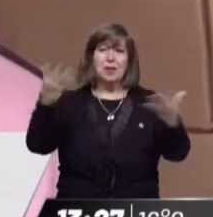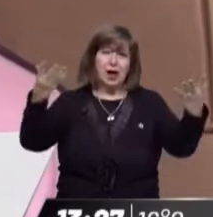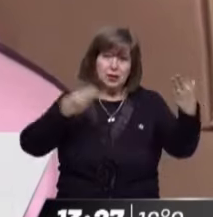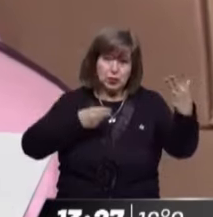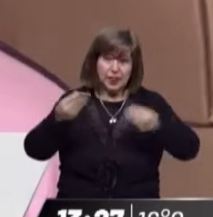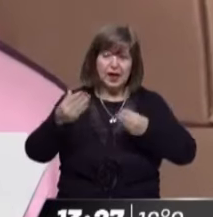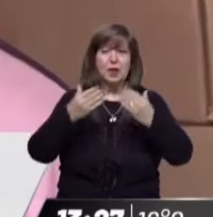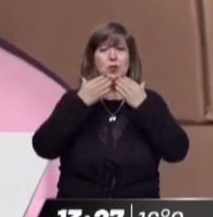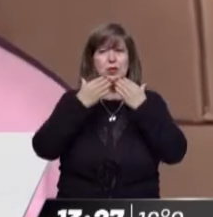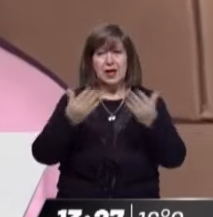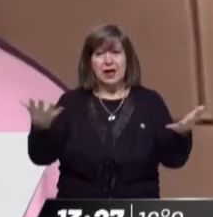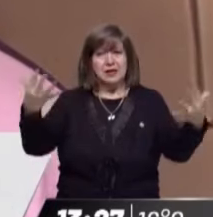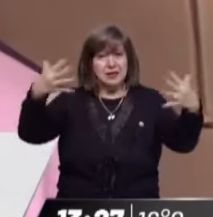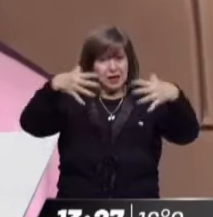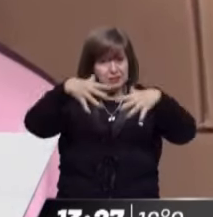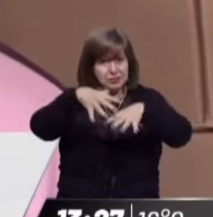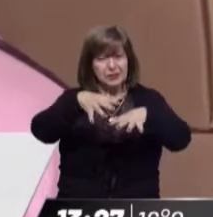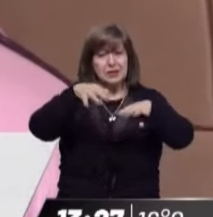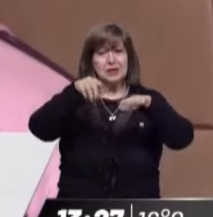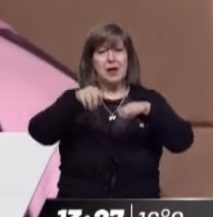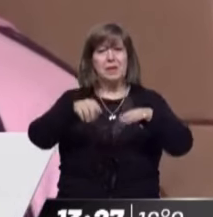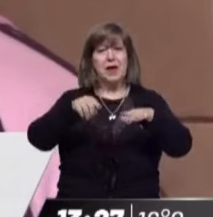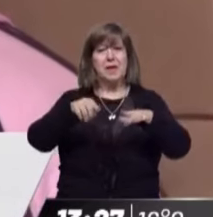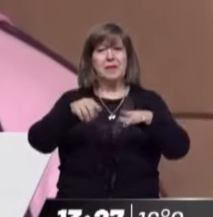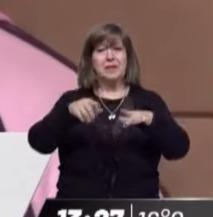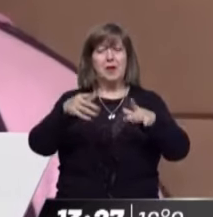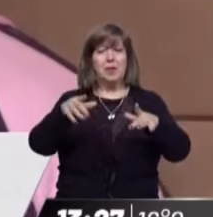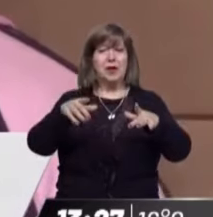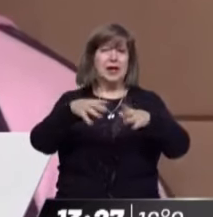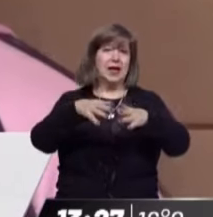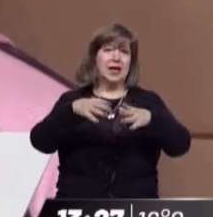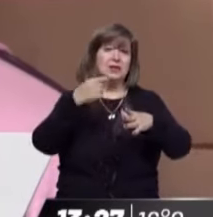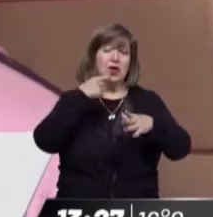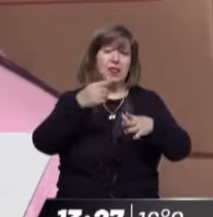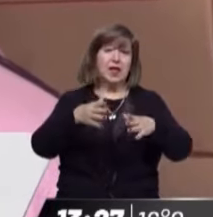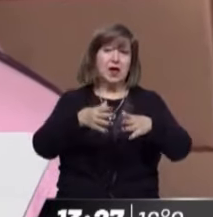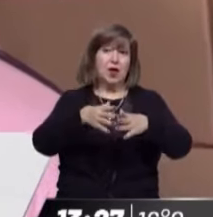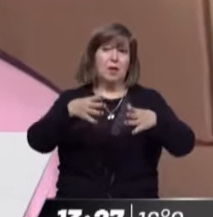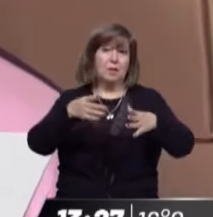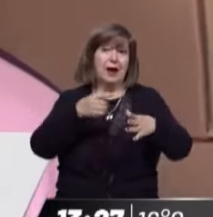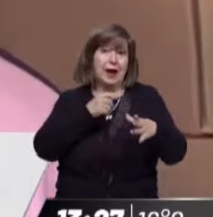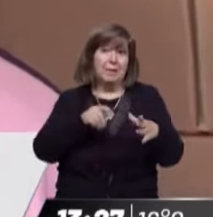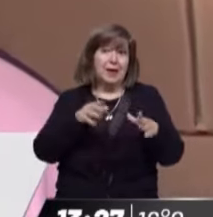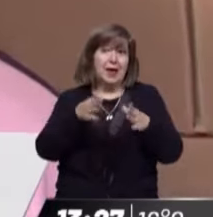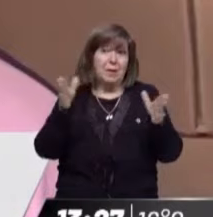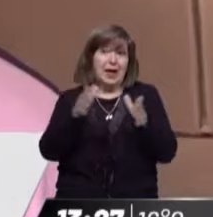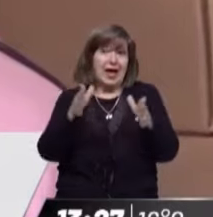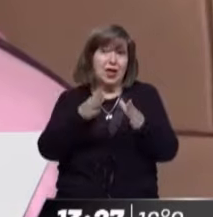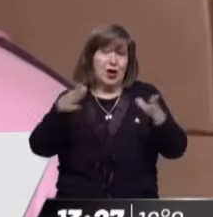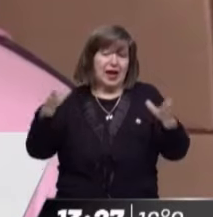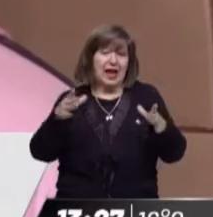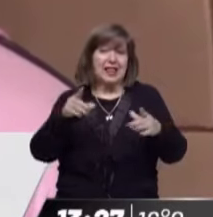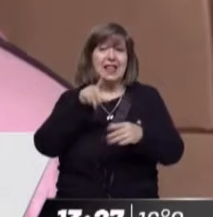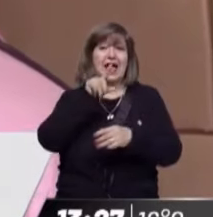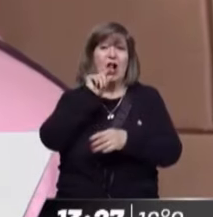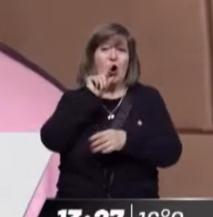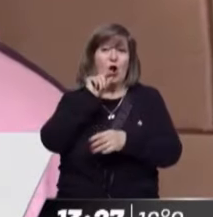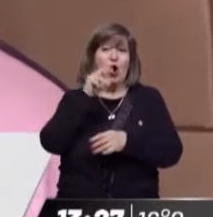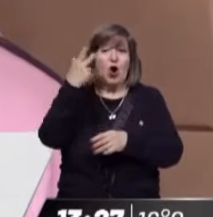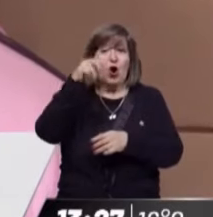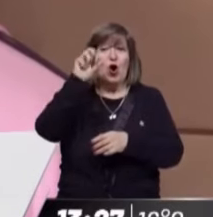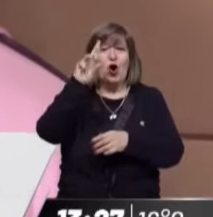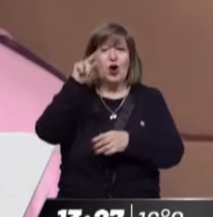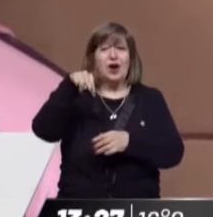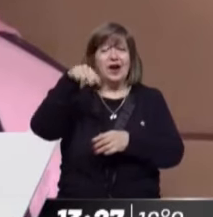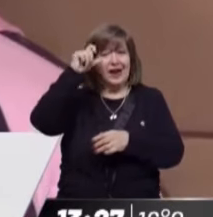formar parte de este nuestro pequeño gran horneritos como siempre le digo eh amo el nombre que tiene este lugar